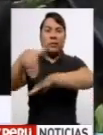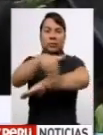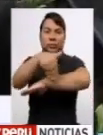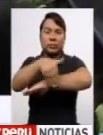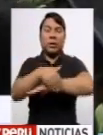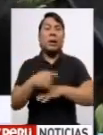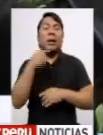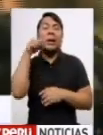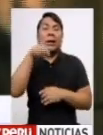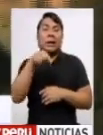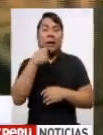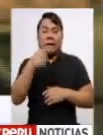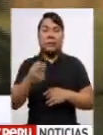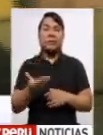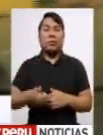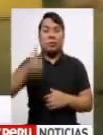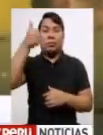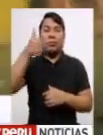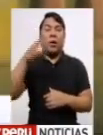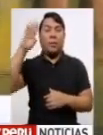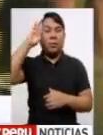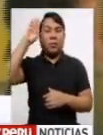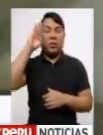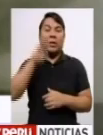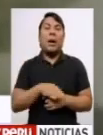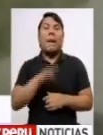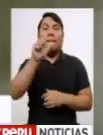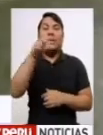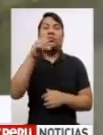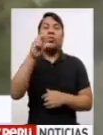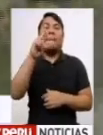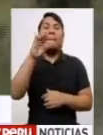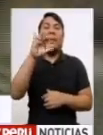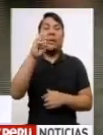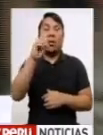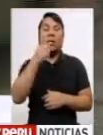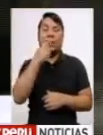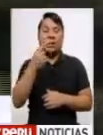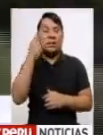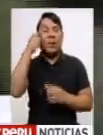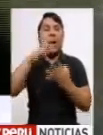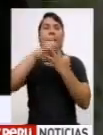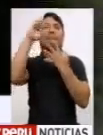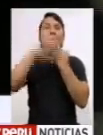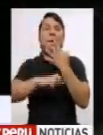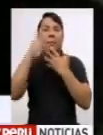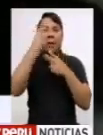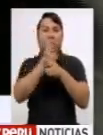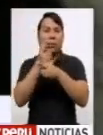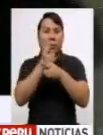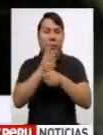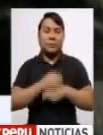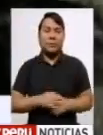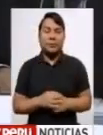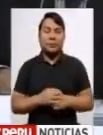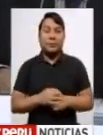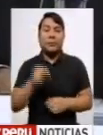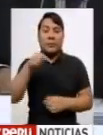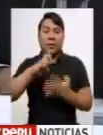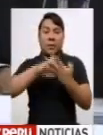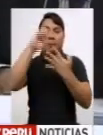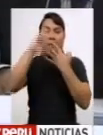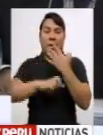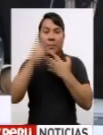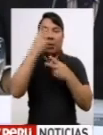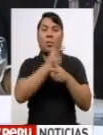Interior, Carlos Basombrío, presentó acciones concretas con metas específicas. El plan de seguridad ciudadana, como bien